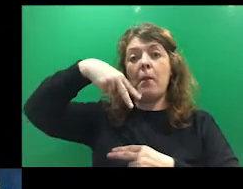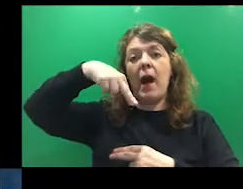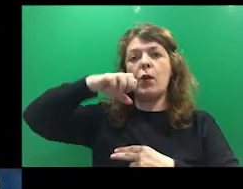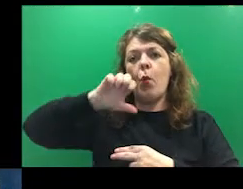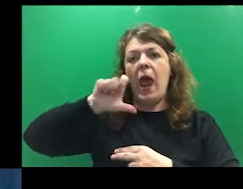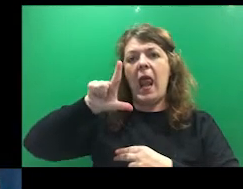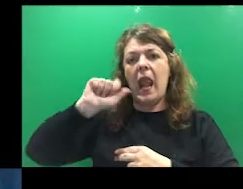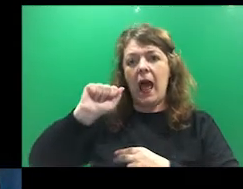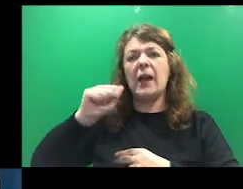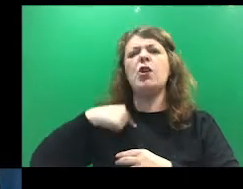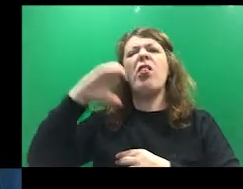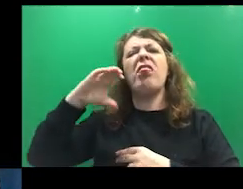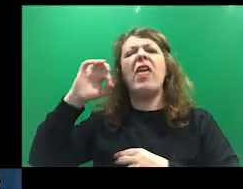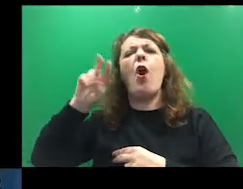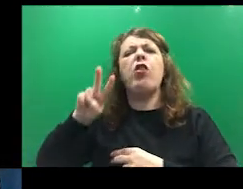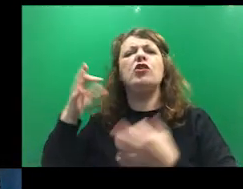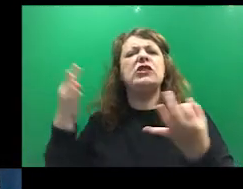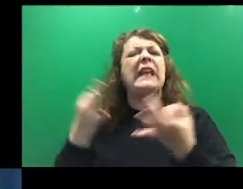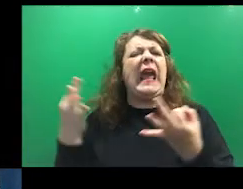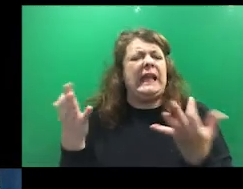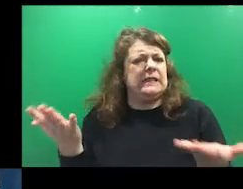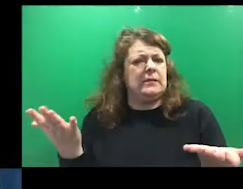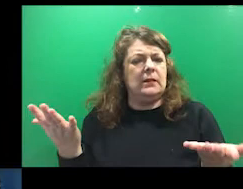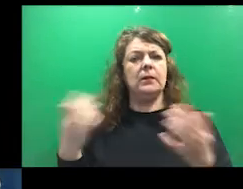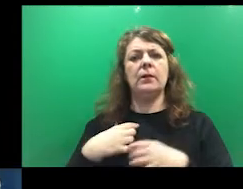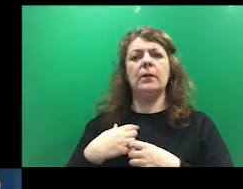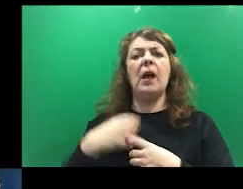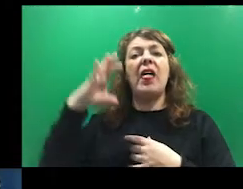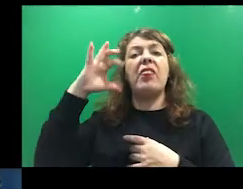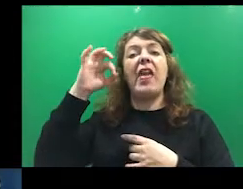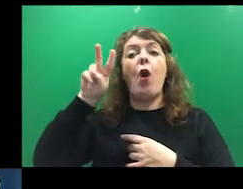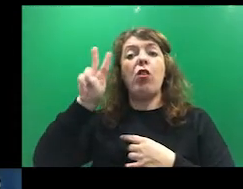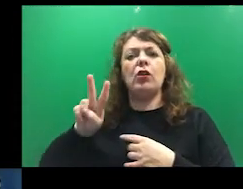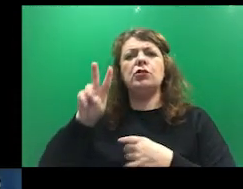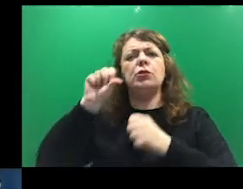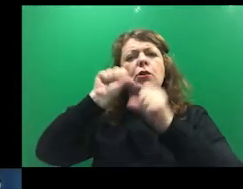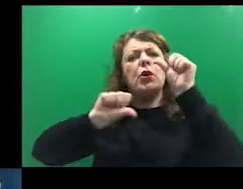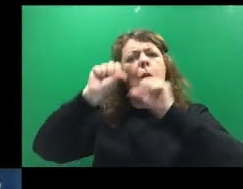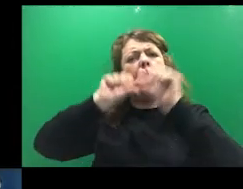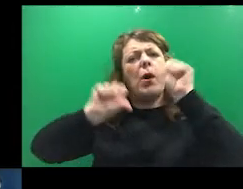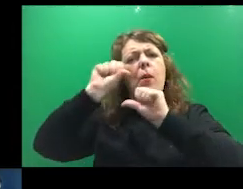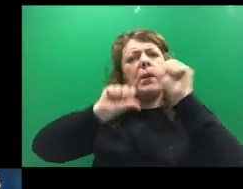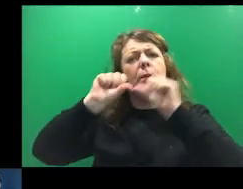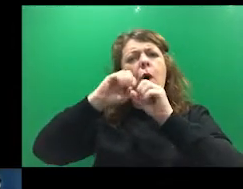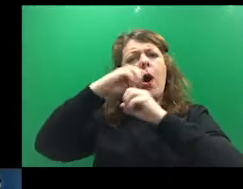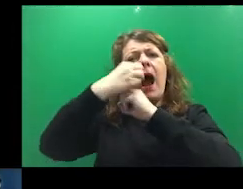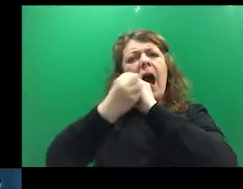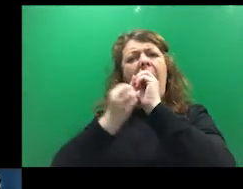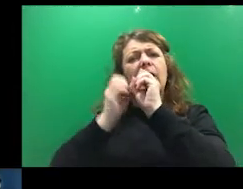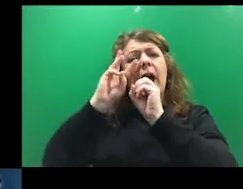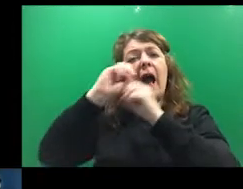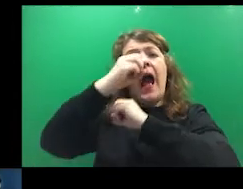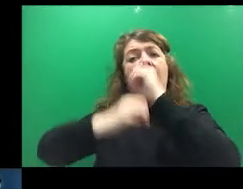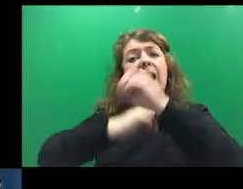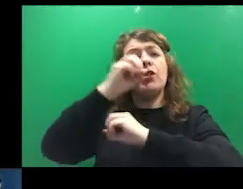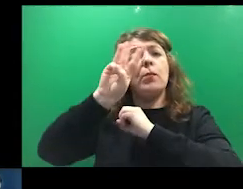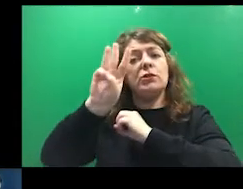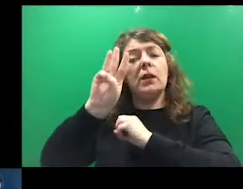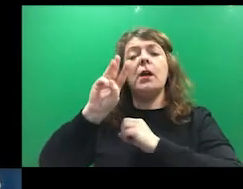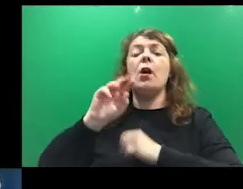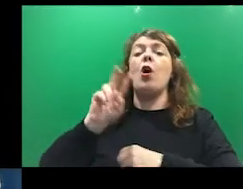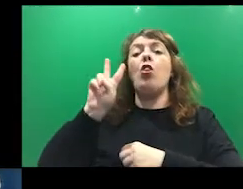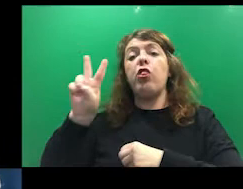Hola, yo soy Manuela. Primero vamos a hablar de qué es el CO2. El CO2 es un compuesto químico que está formado por 3